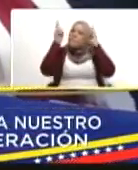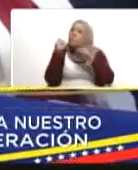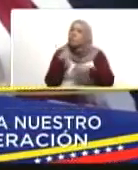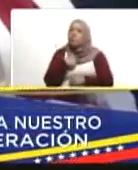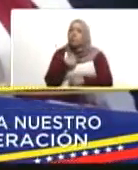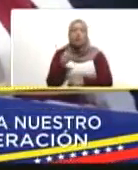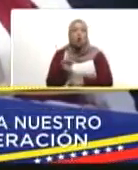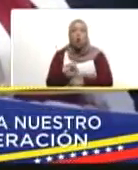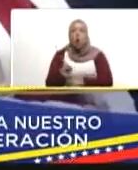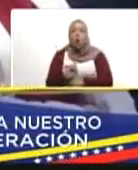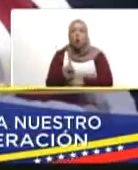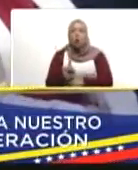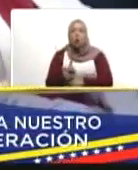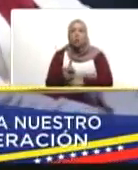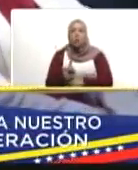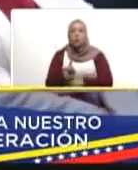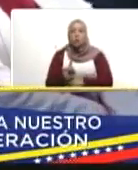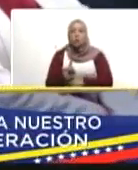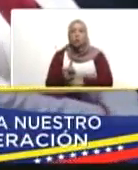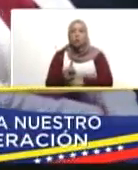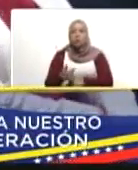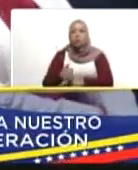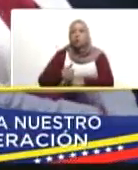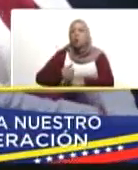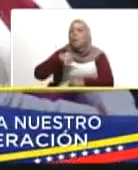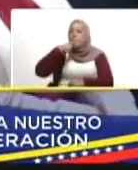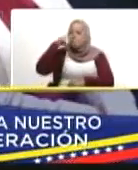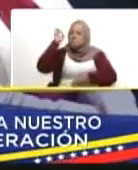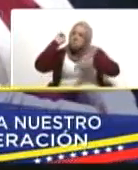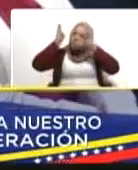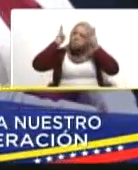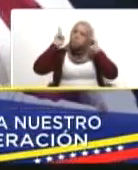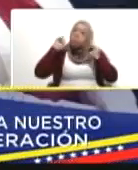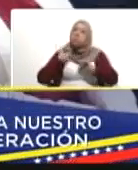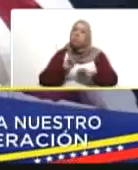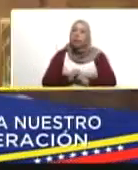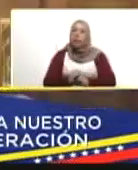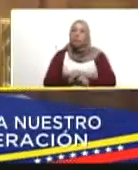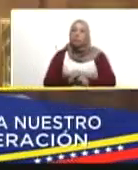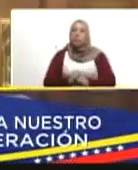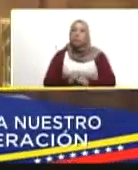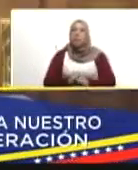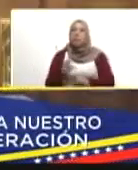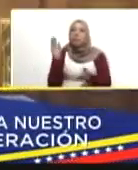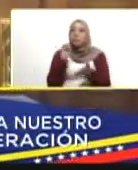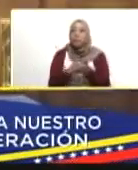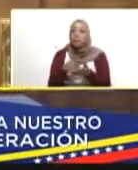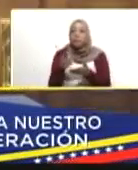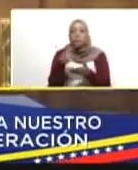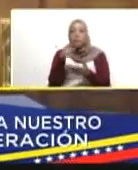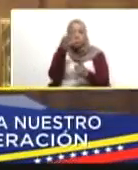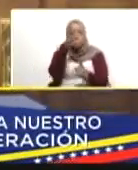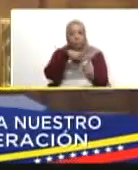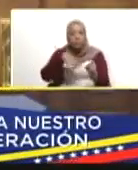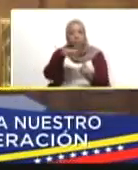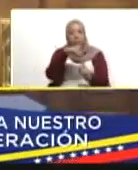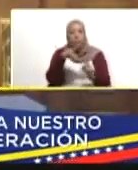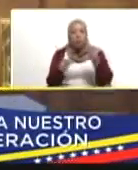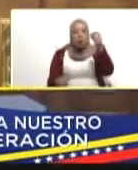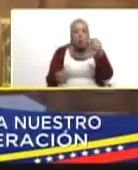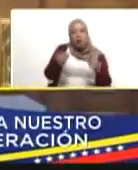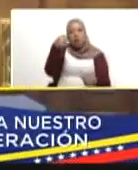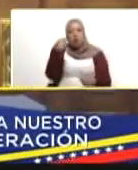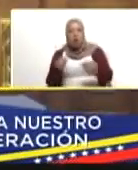no maburro Sí digo yo me decían maburro todavía lo dicen porque me subestiman chófer de